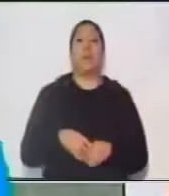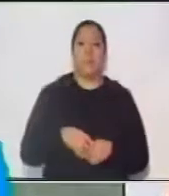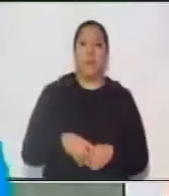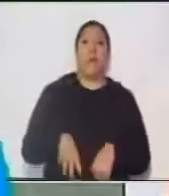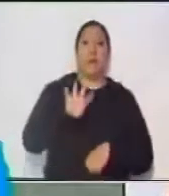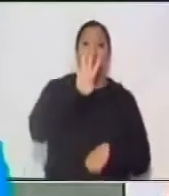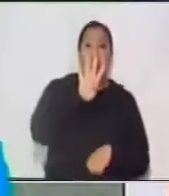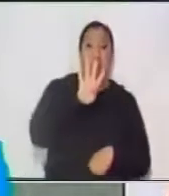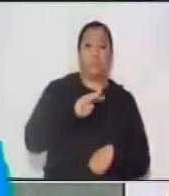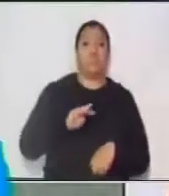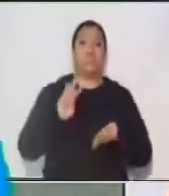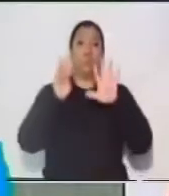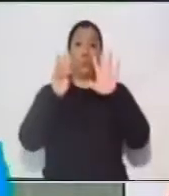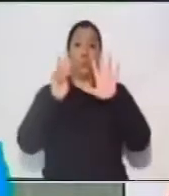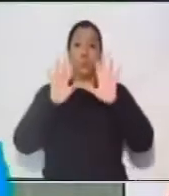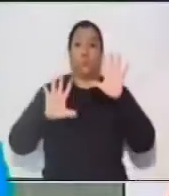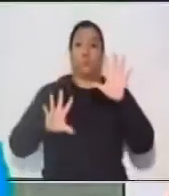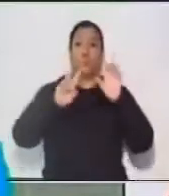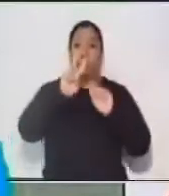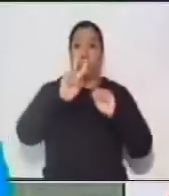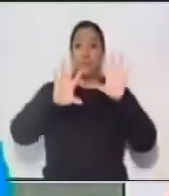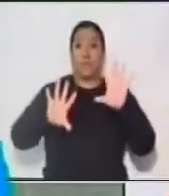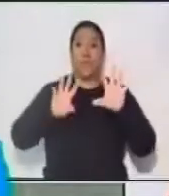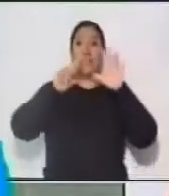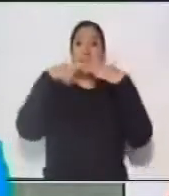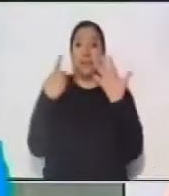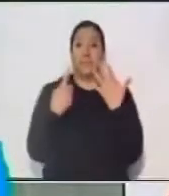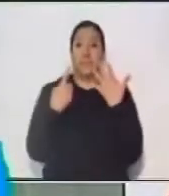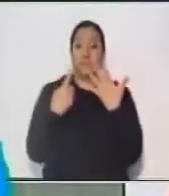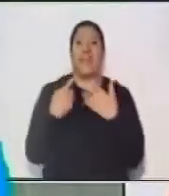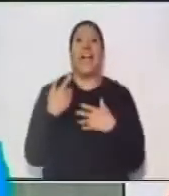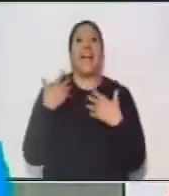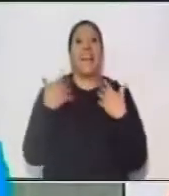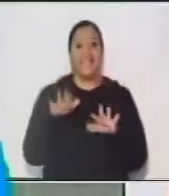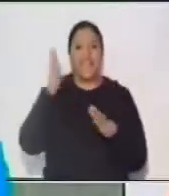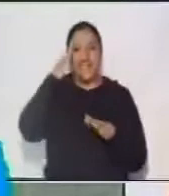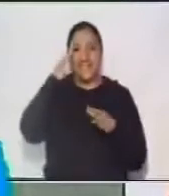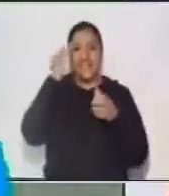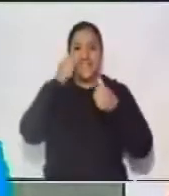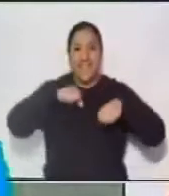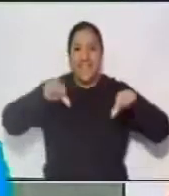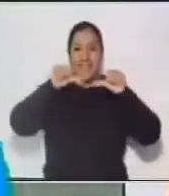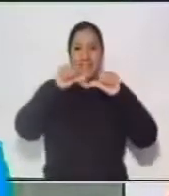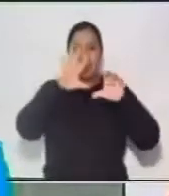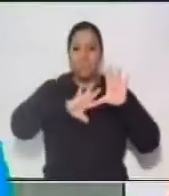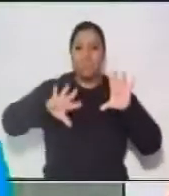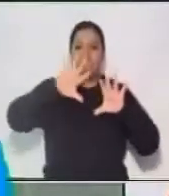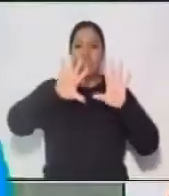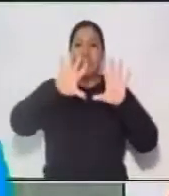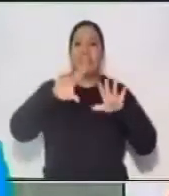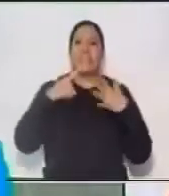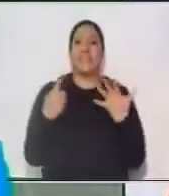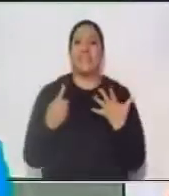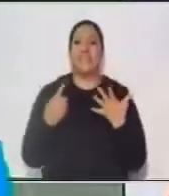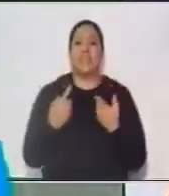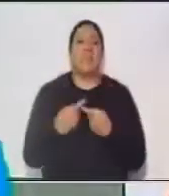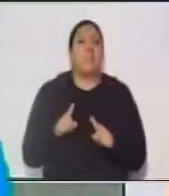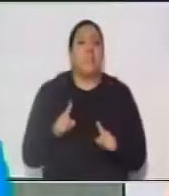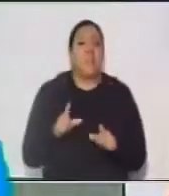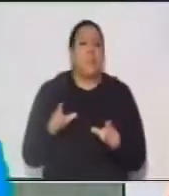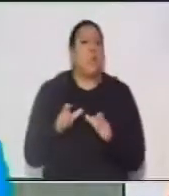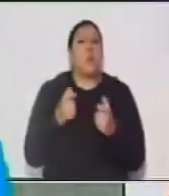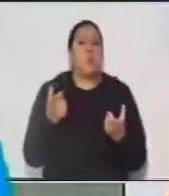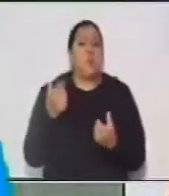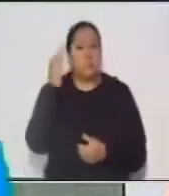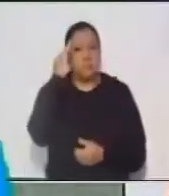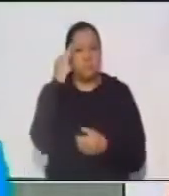16. Entonces, nuestra área ya sabemos que son 16, pero ¿cómo encontramos de forma general el área de un